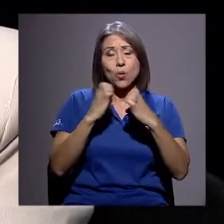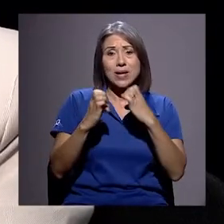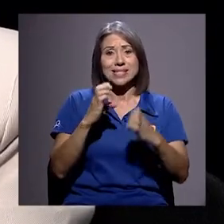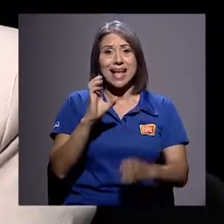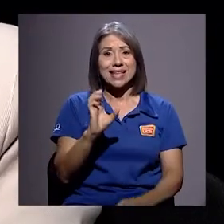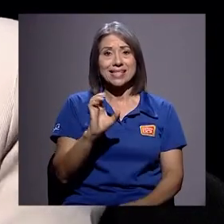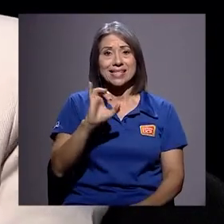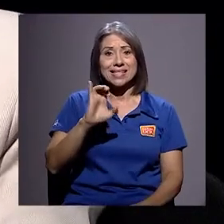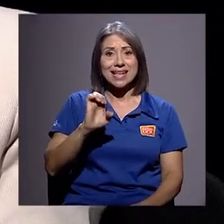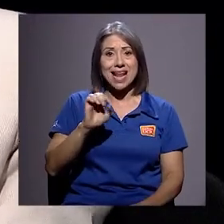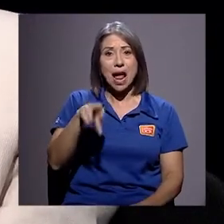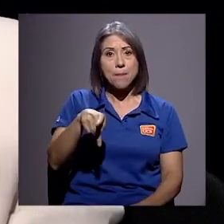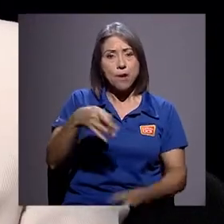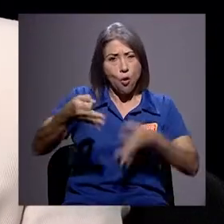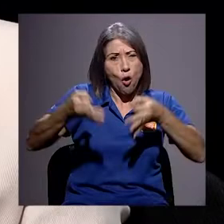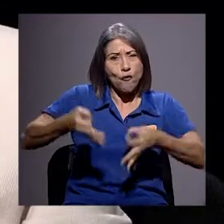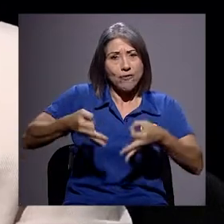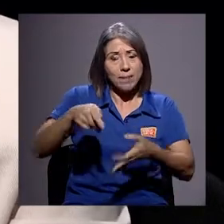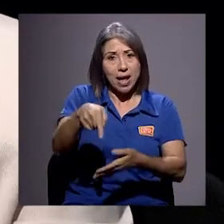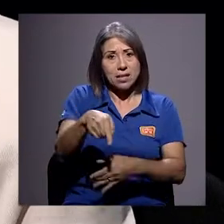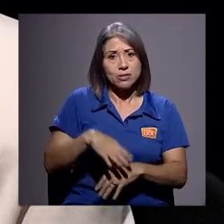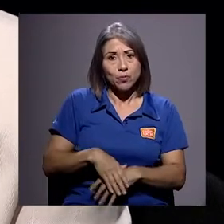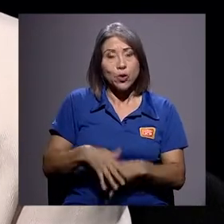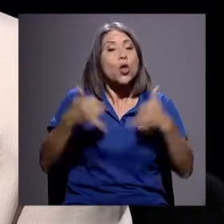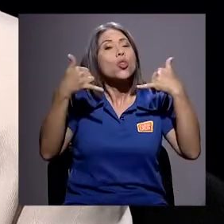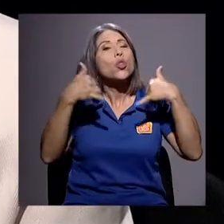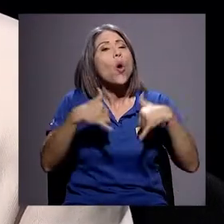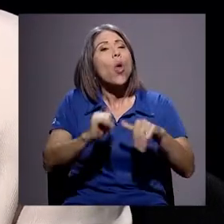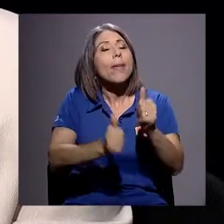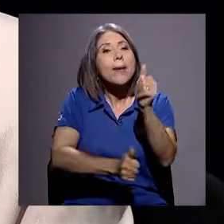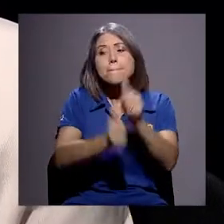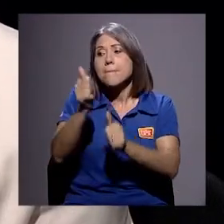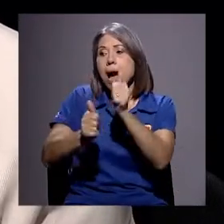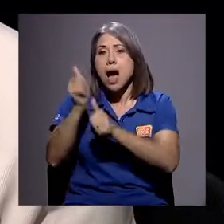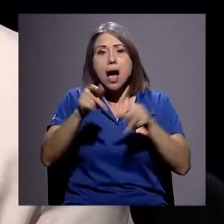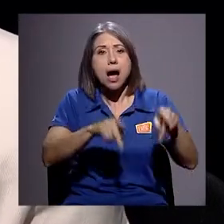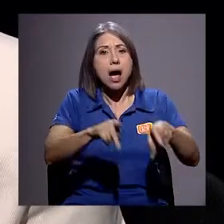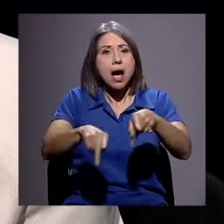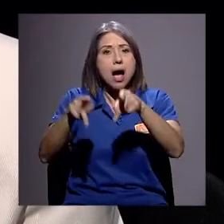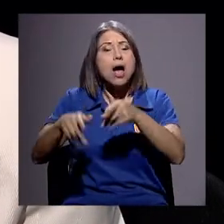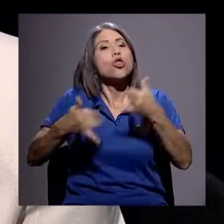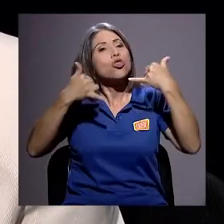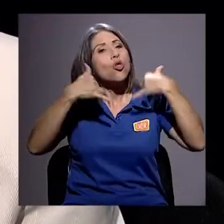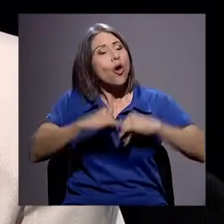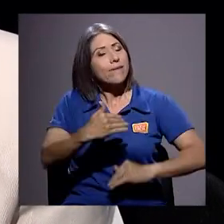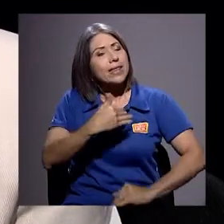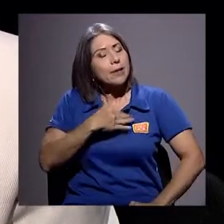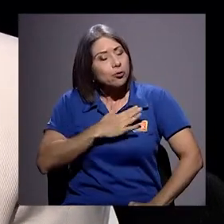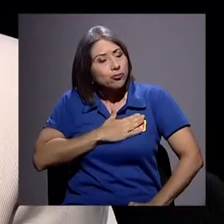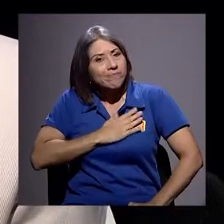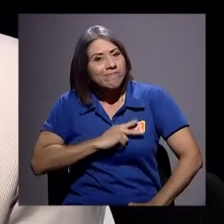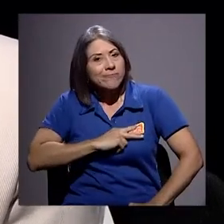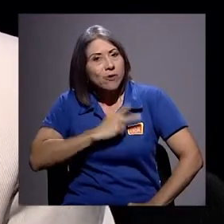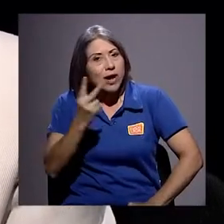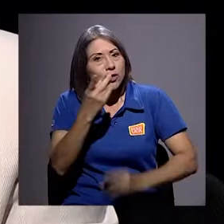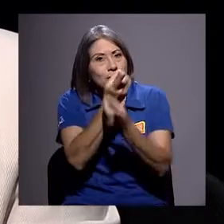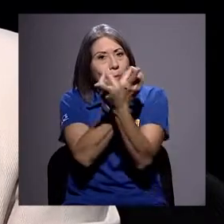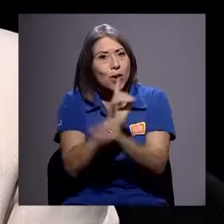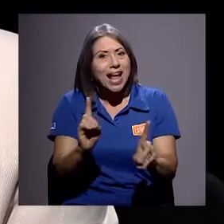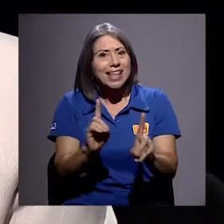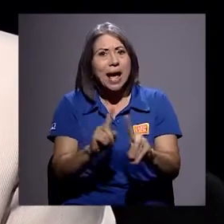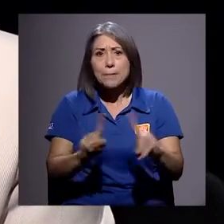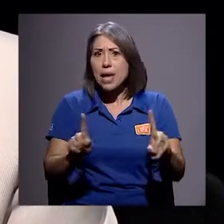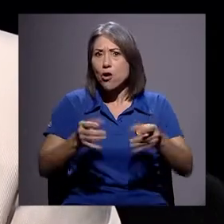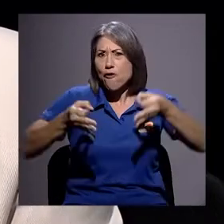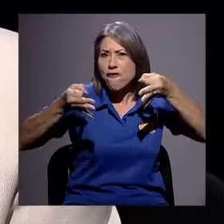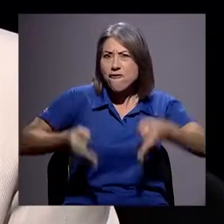confirma eso que nosotros que aunque todavía digamos el grueso de la población todavía tenemos vocación democrática ya no están firmes ya no es